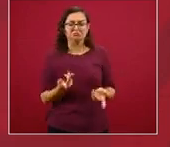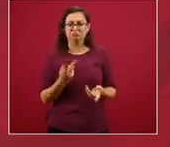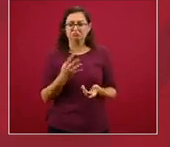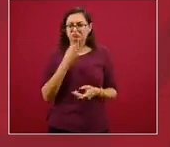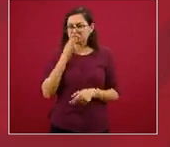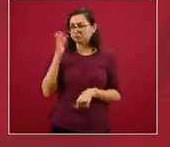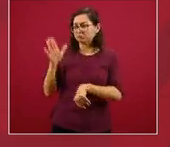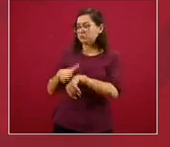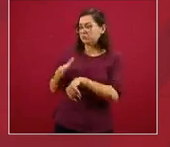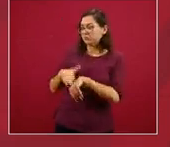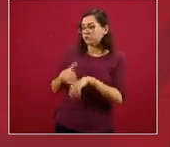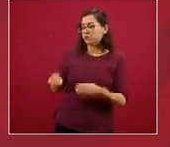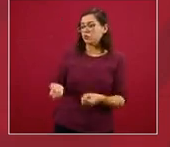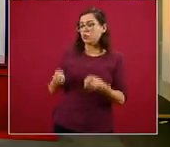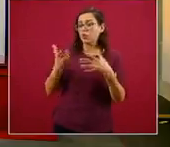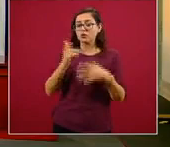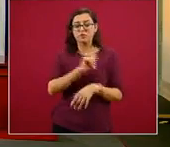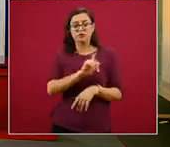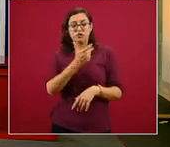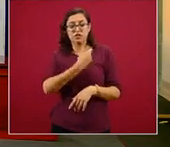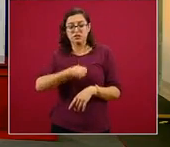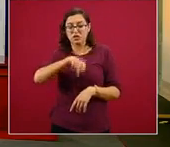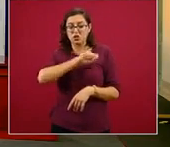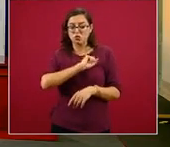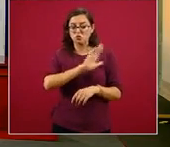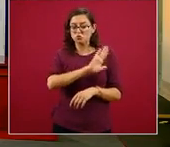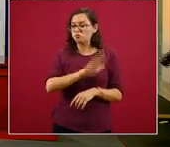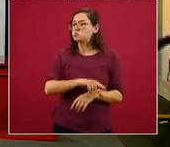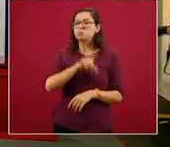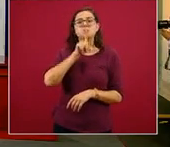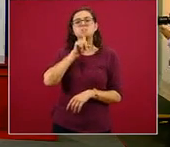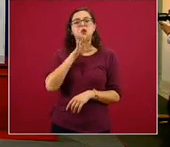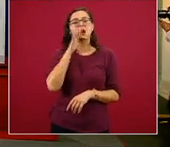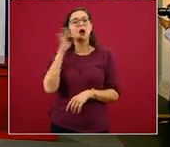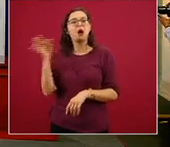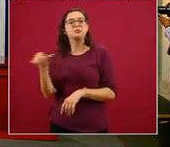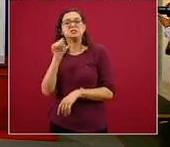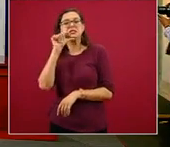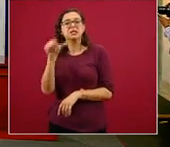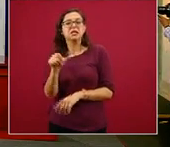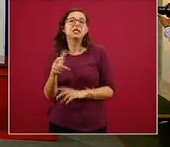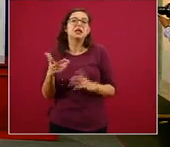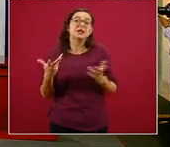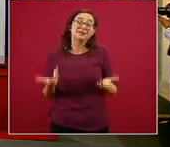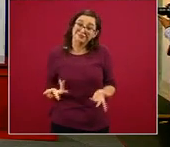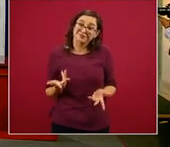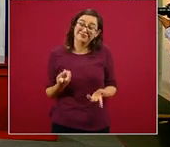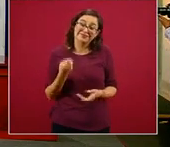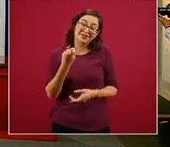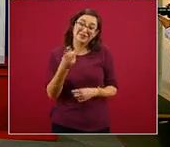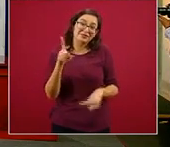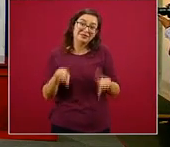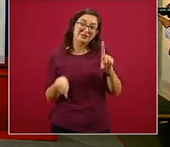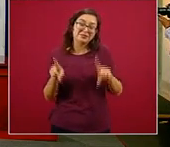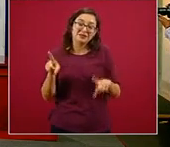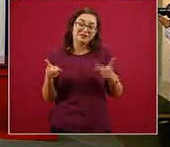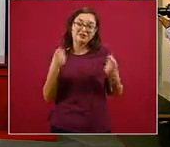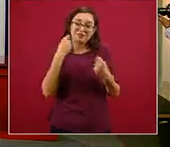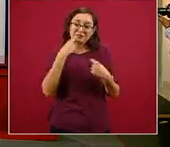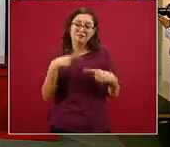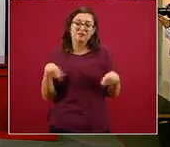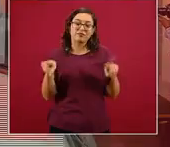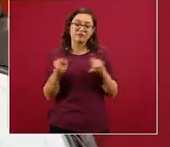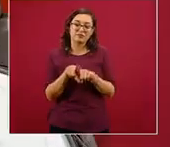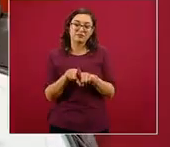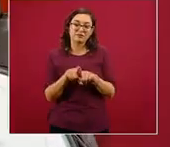ustedes lo pueden cotejar en las páginas oficiales. Entonces, de entrada, si no todos los países reportan defunciones de profesionales de la salud, el